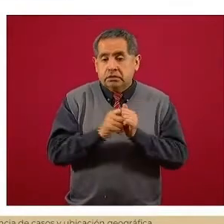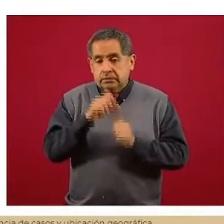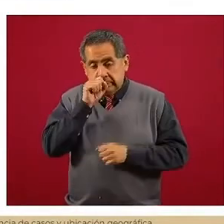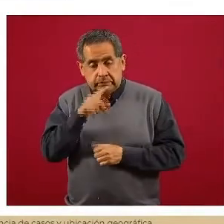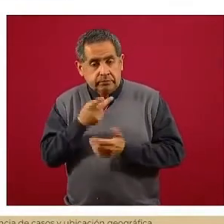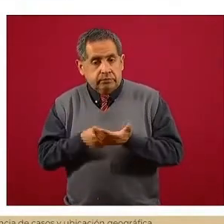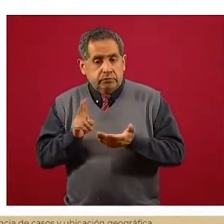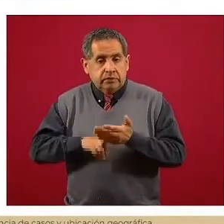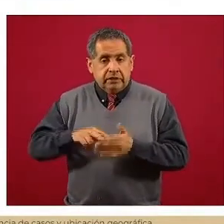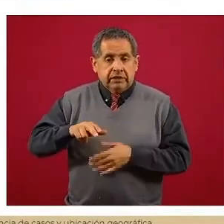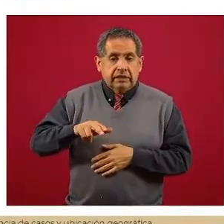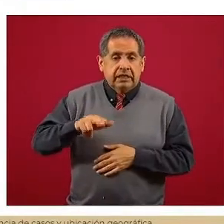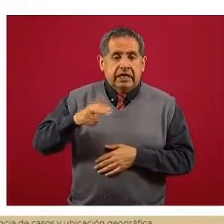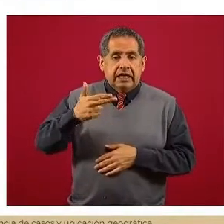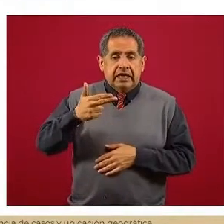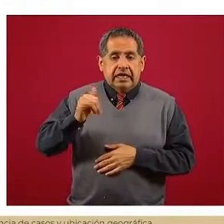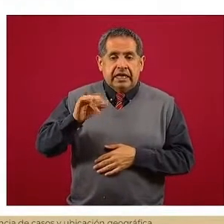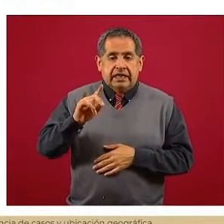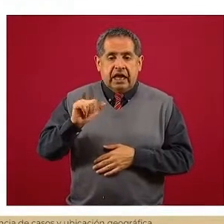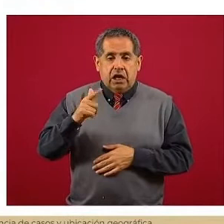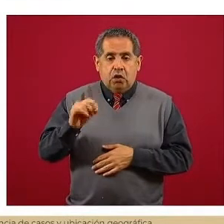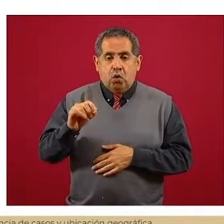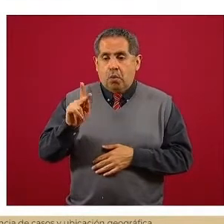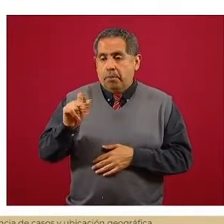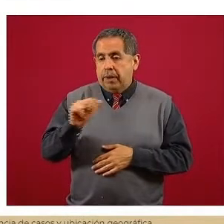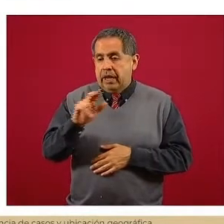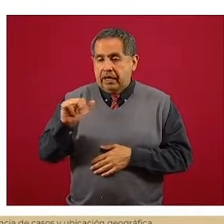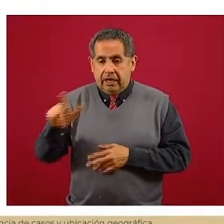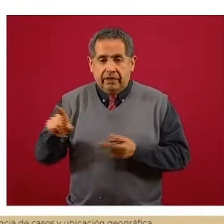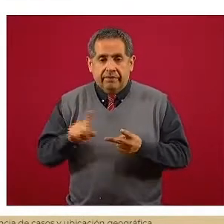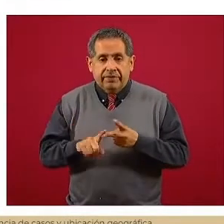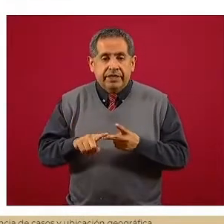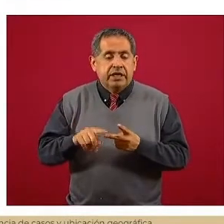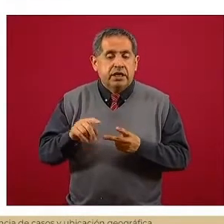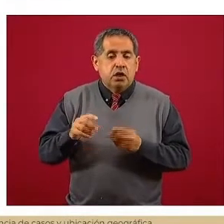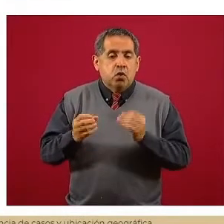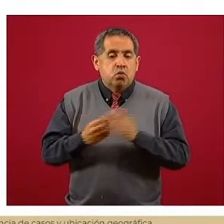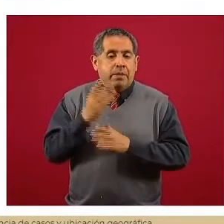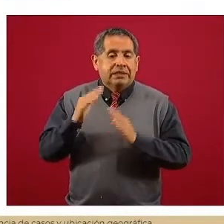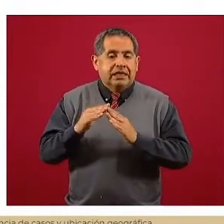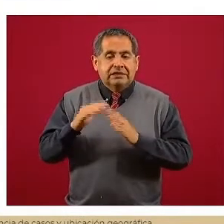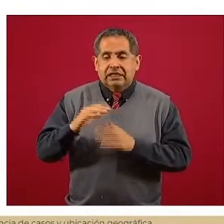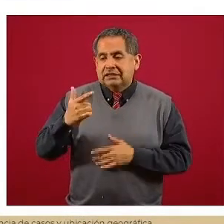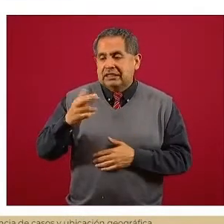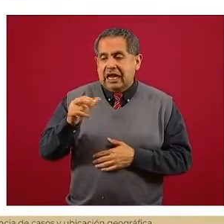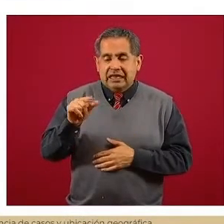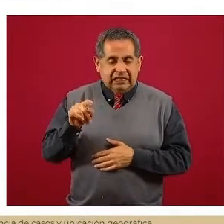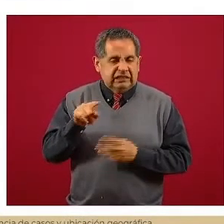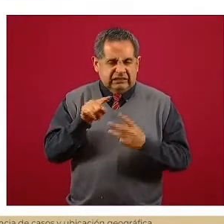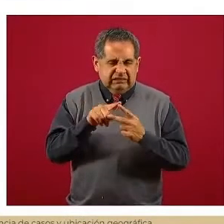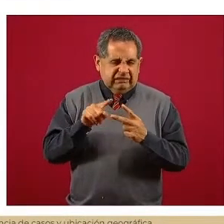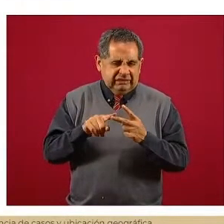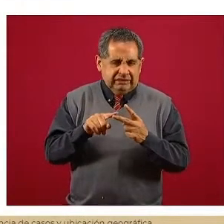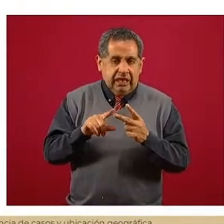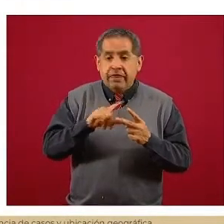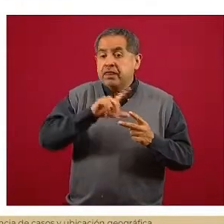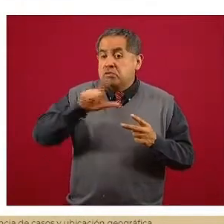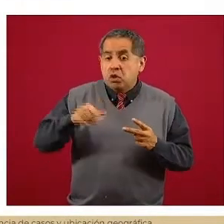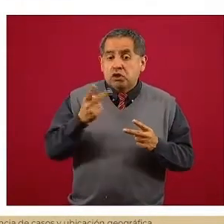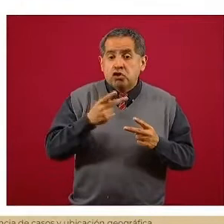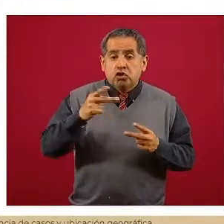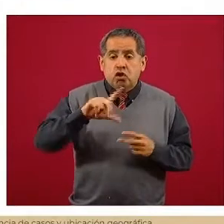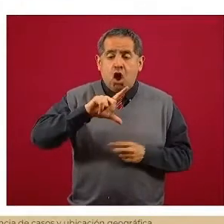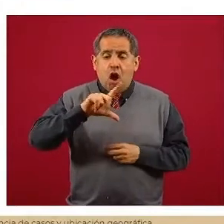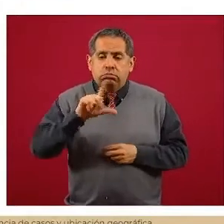también Hidalgo del Parral y lo acompañó Nuevas Casas Grandes. Pero luego estos 3 municipios disminuyeron la intensidad